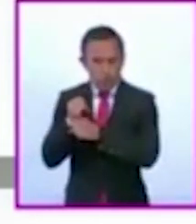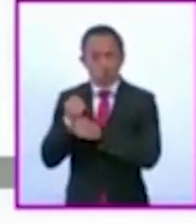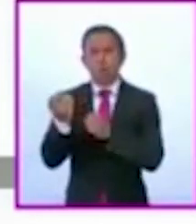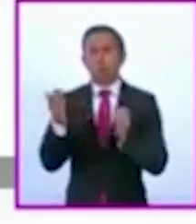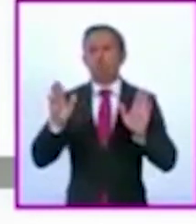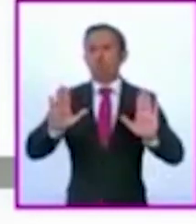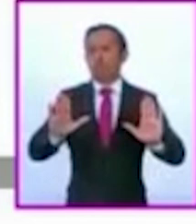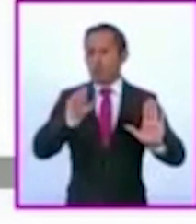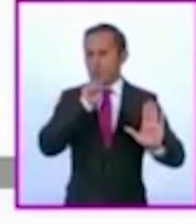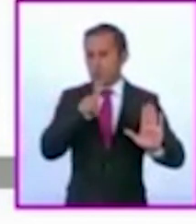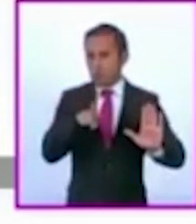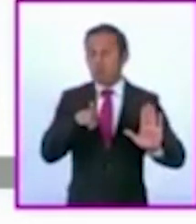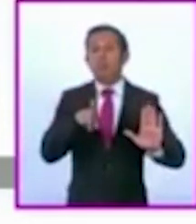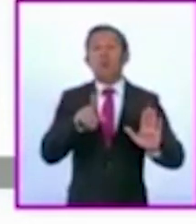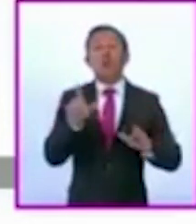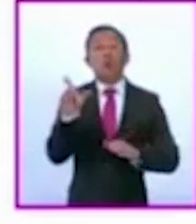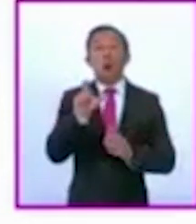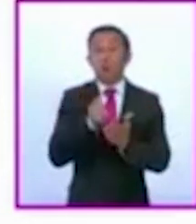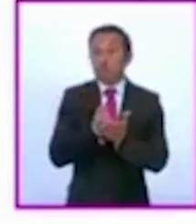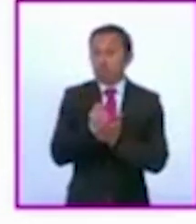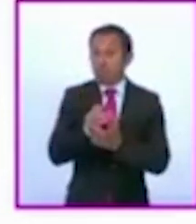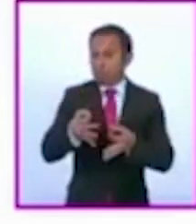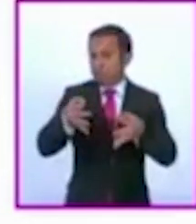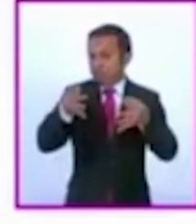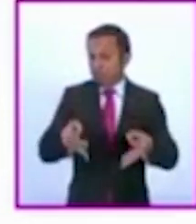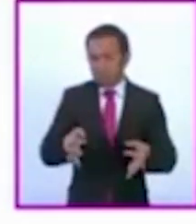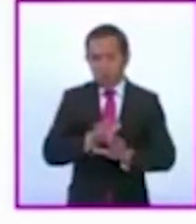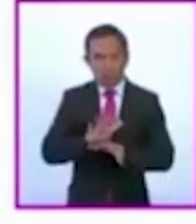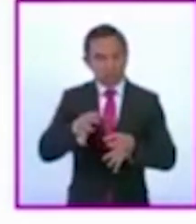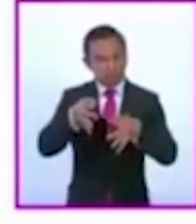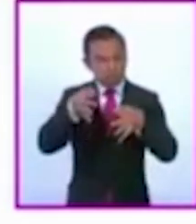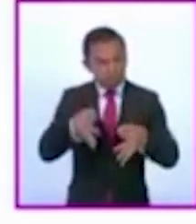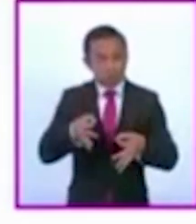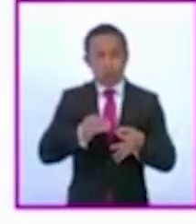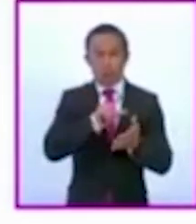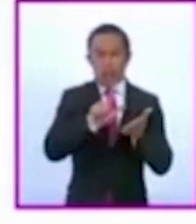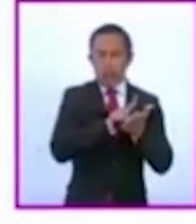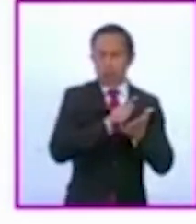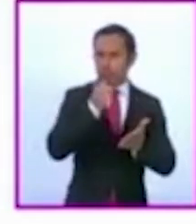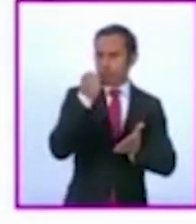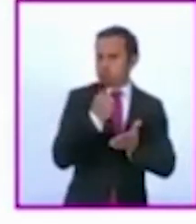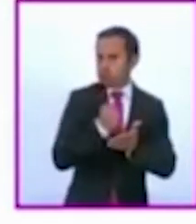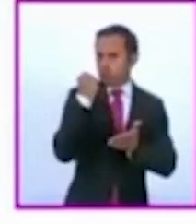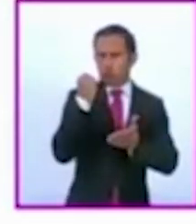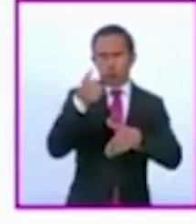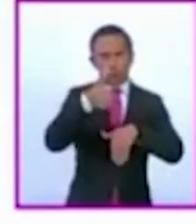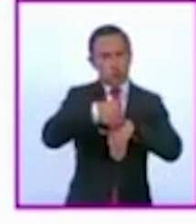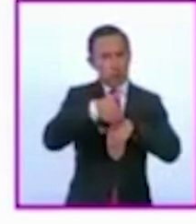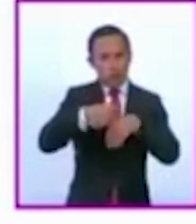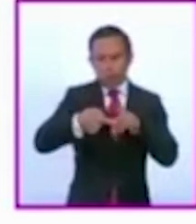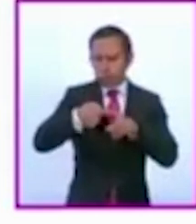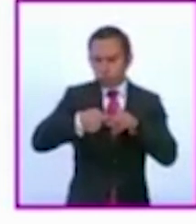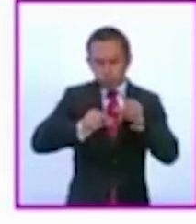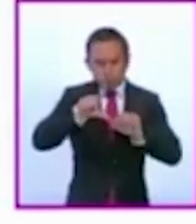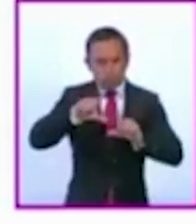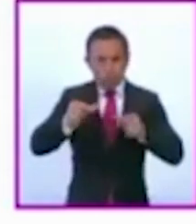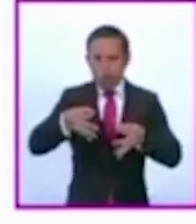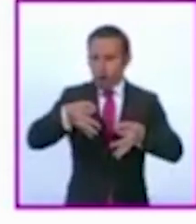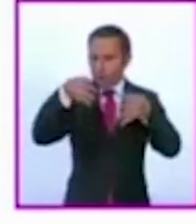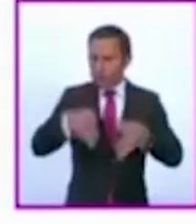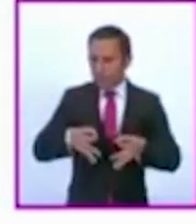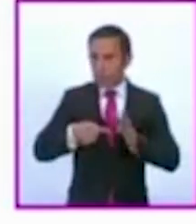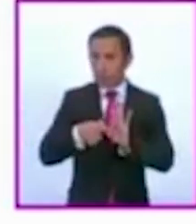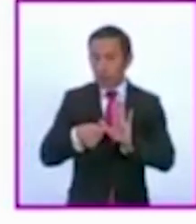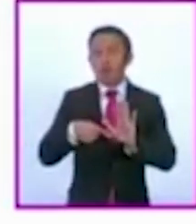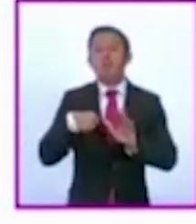resultados definitivos y que tendrán validez legal para determinar los triunfos electorales serán los que arrojen los cómputos